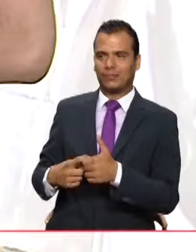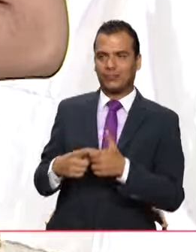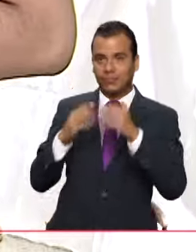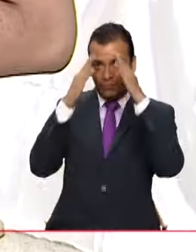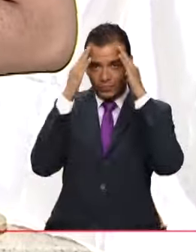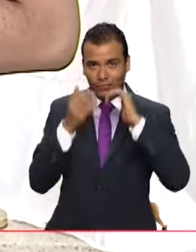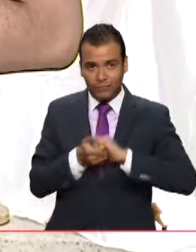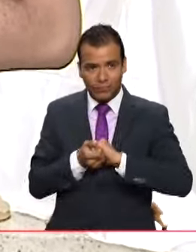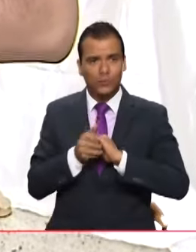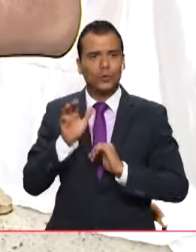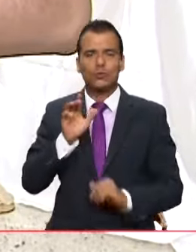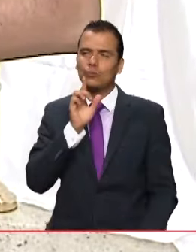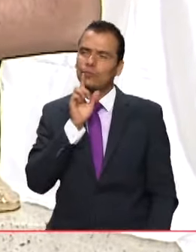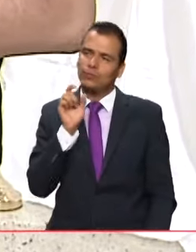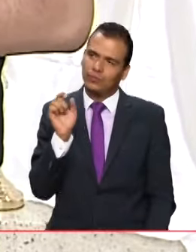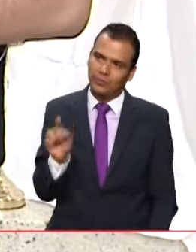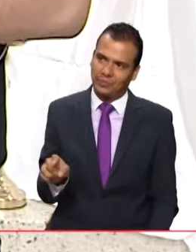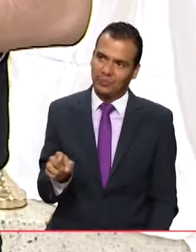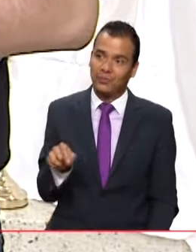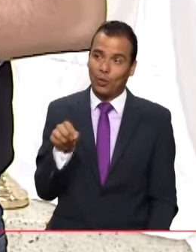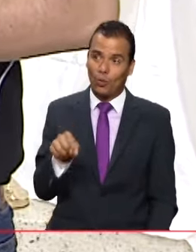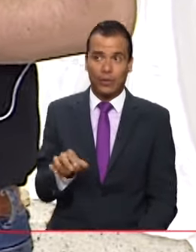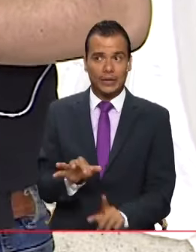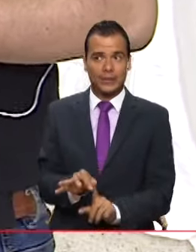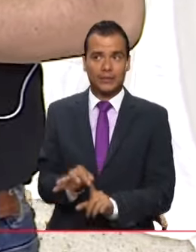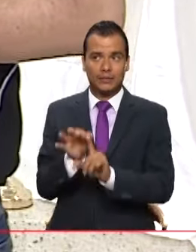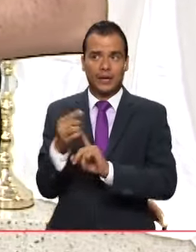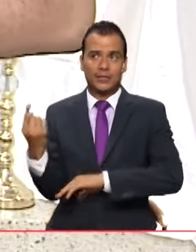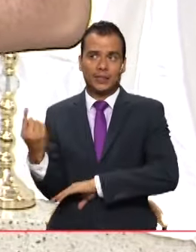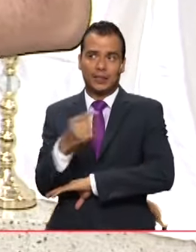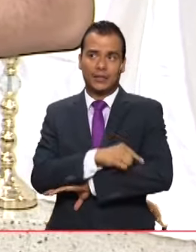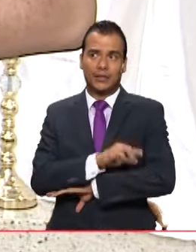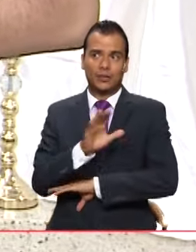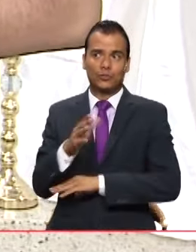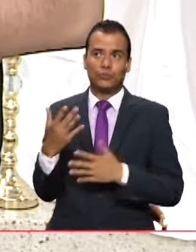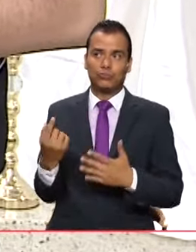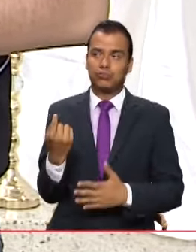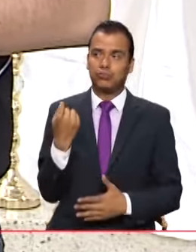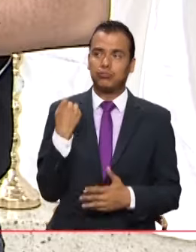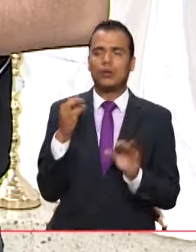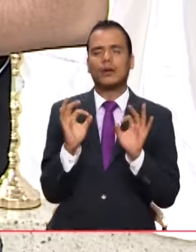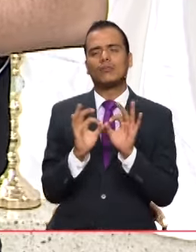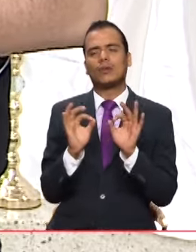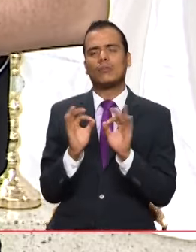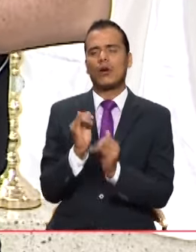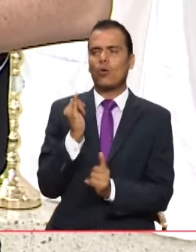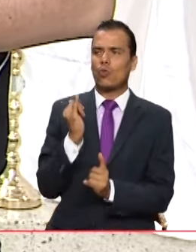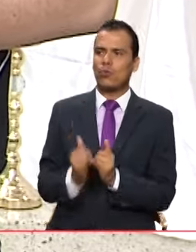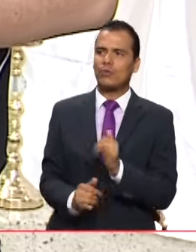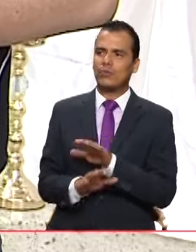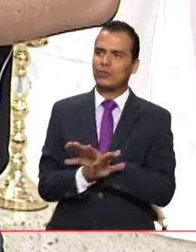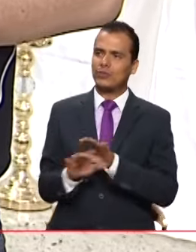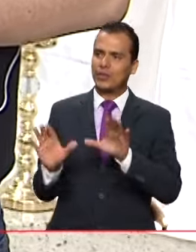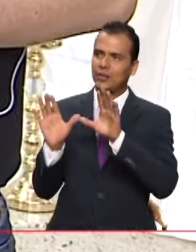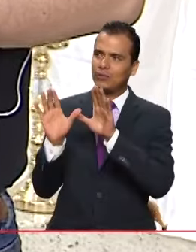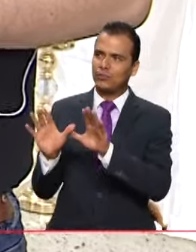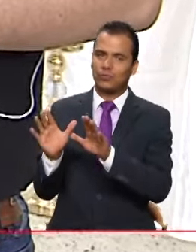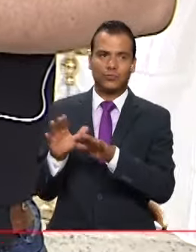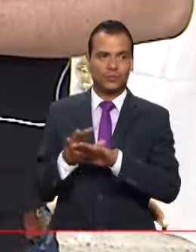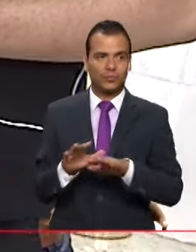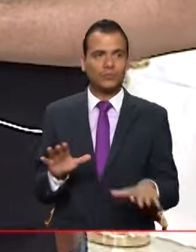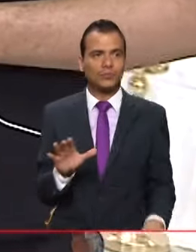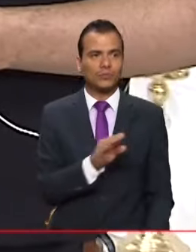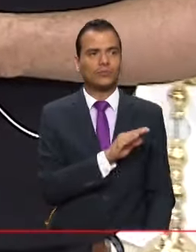un día bastante emotivo y de celebración y justamente Acaba de terminar la última de esta conmemoración sí la